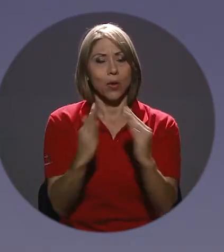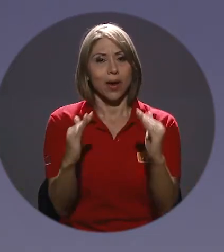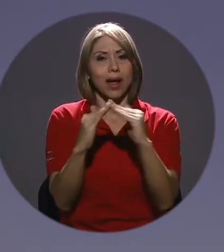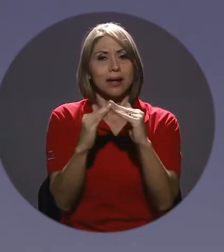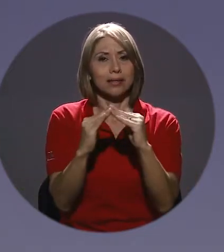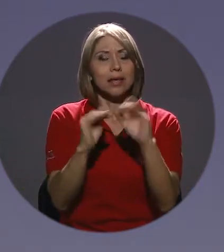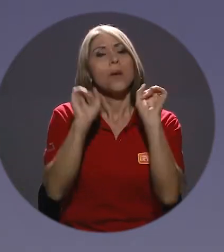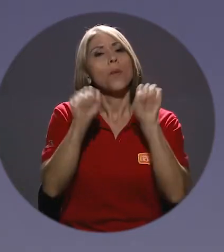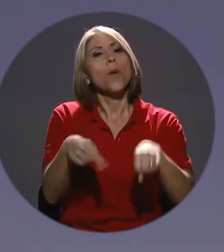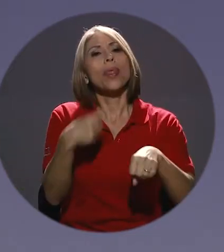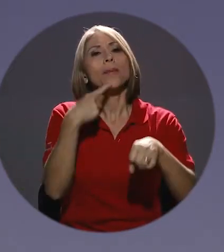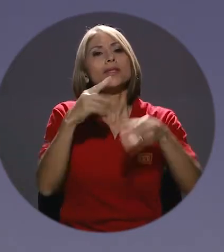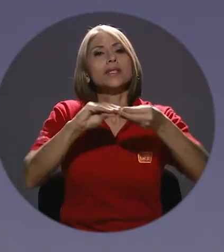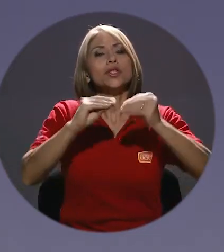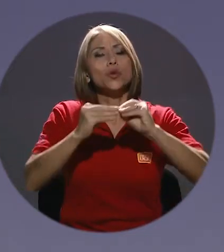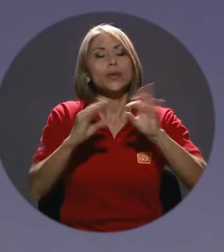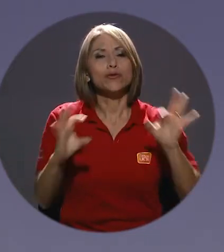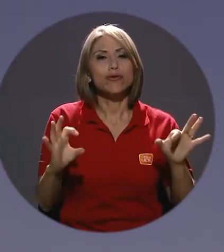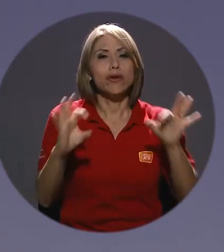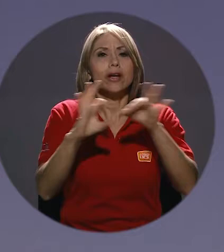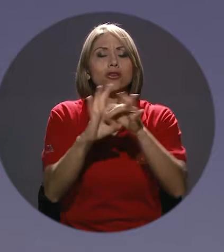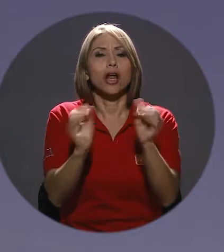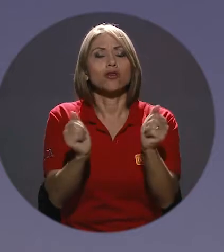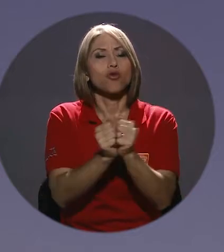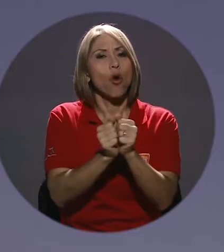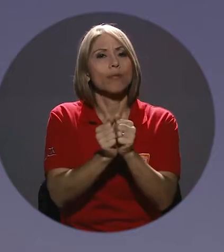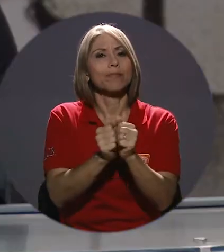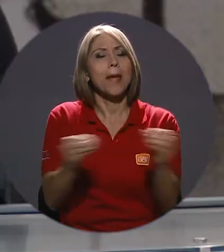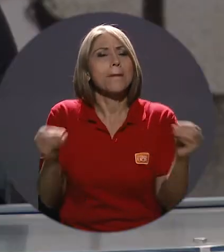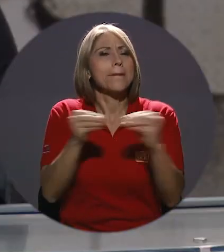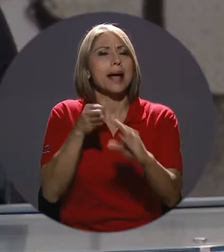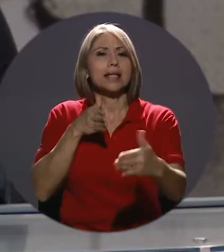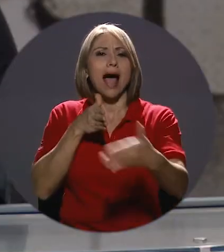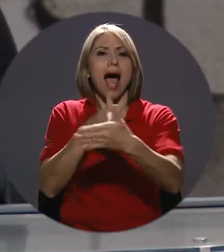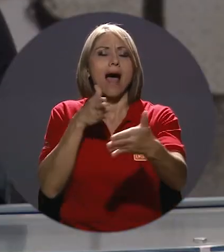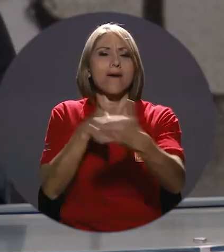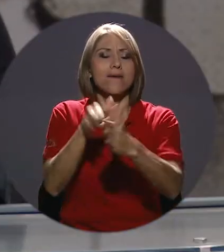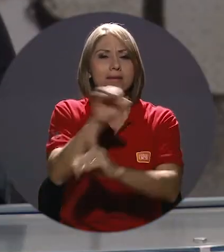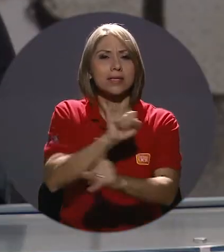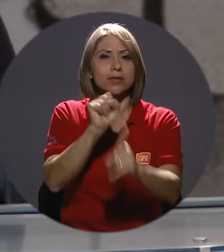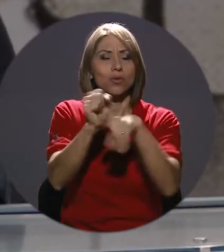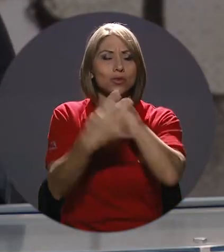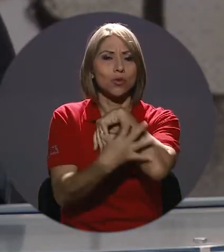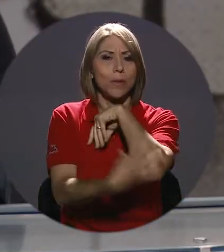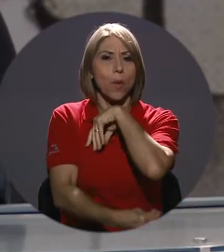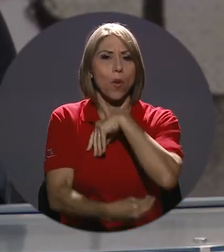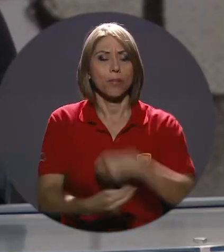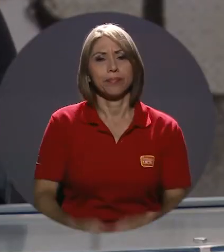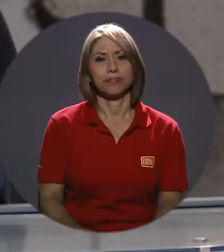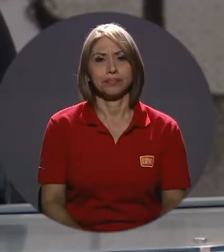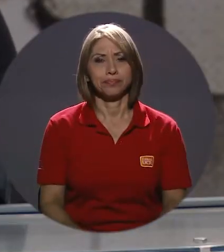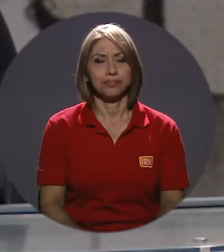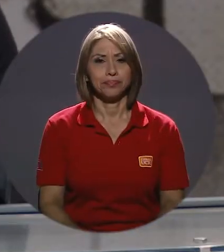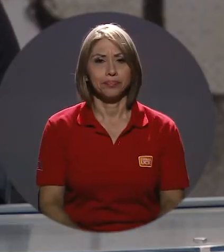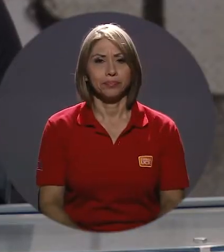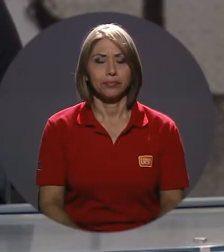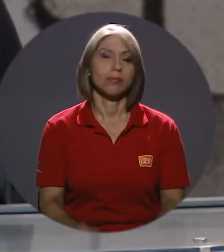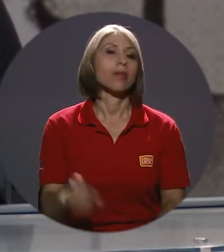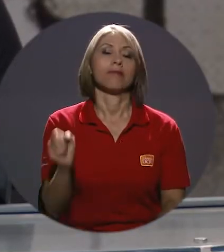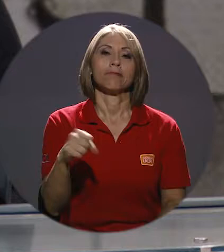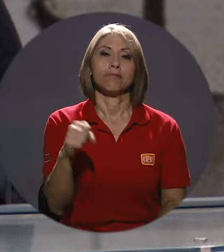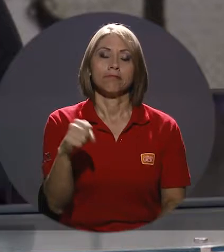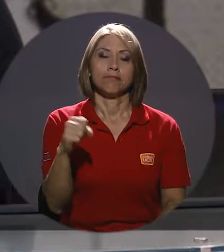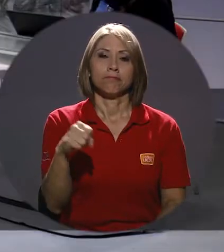dar cifras relacionadas con una mayor afectación en la situación de pobreza. Sí,